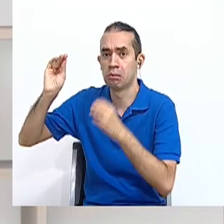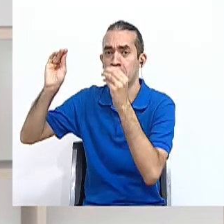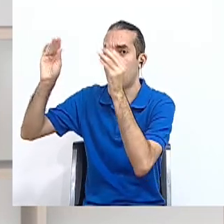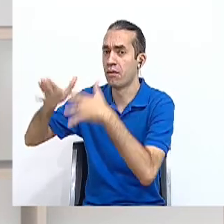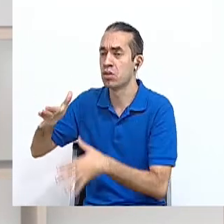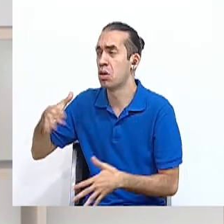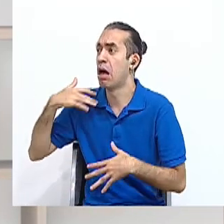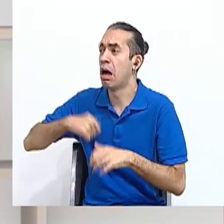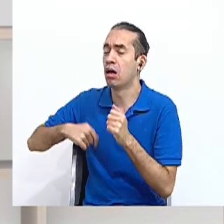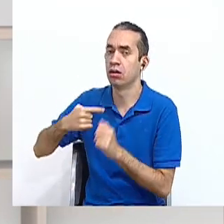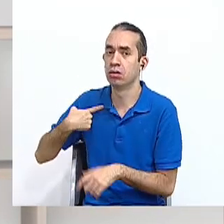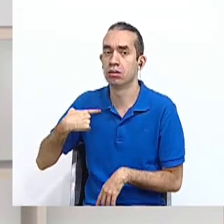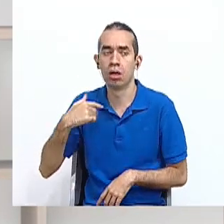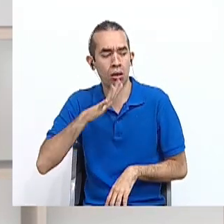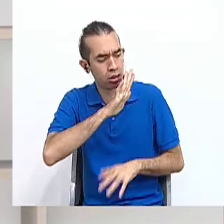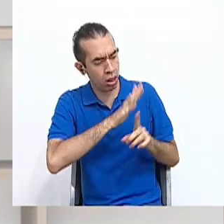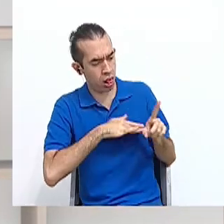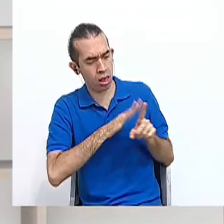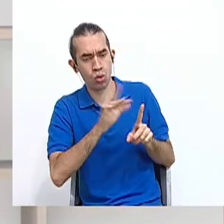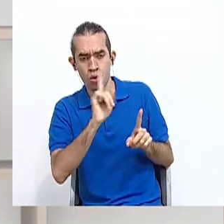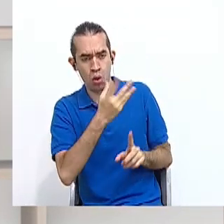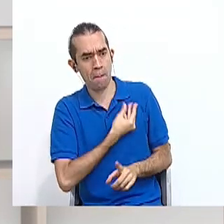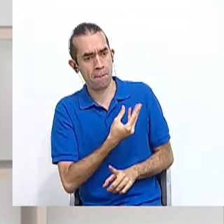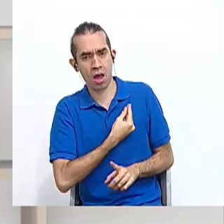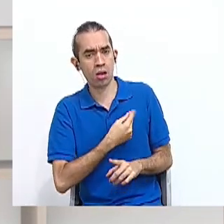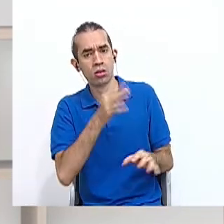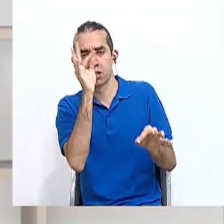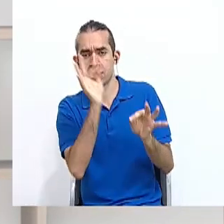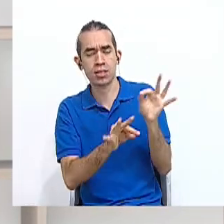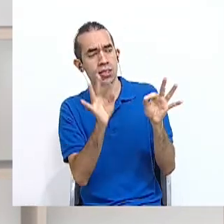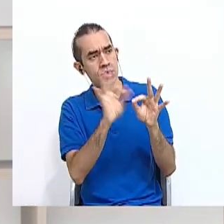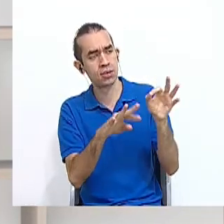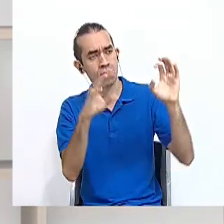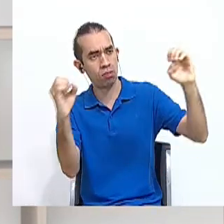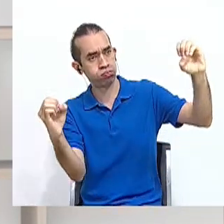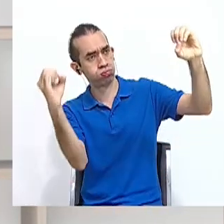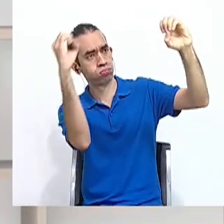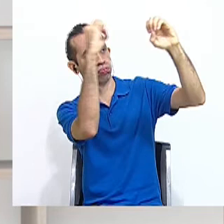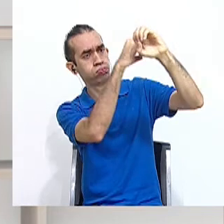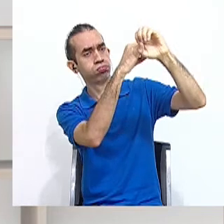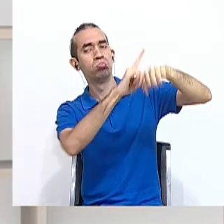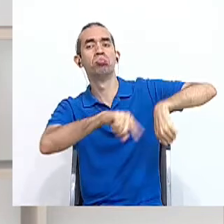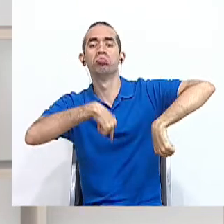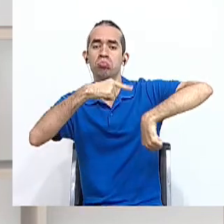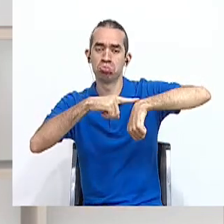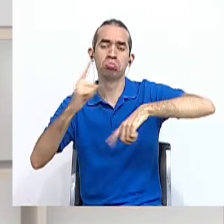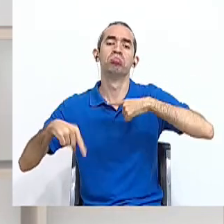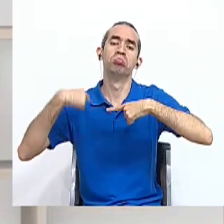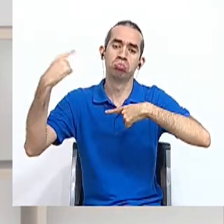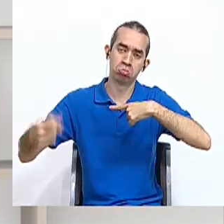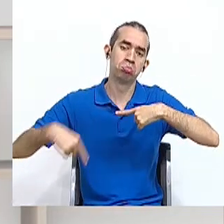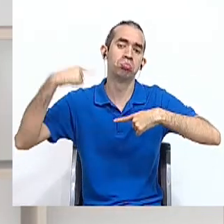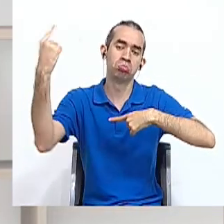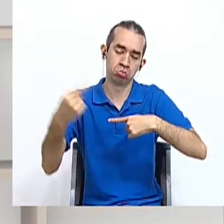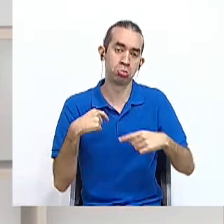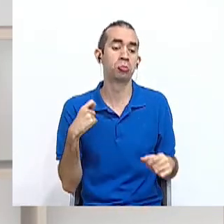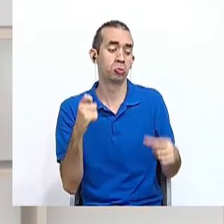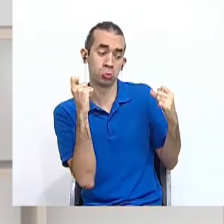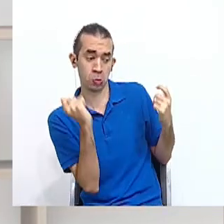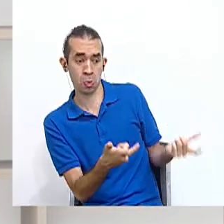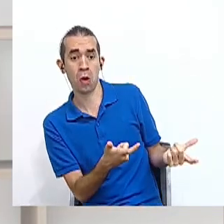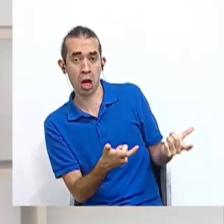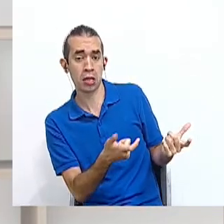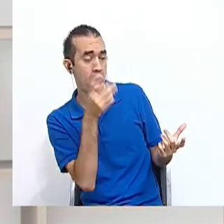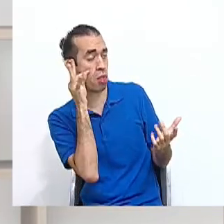cual me dijo que no tuviera miedo, que era un simple fenómeno que se da cada cierto tiempo y que era muy afortunado en